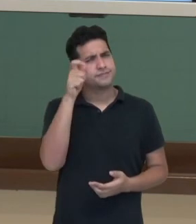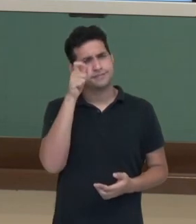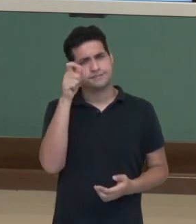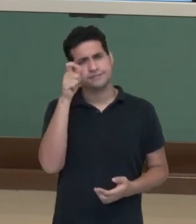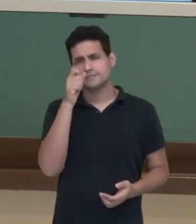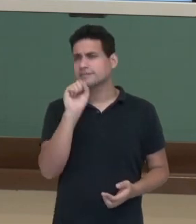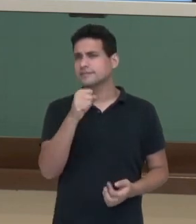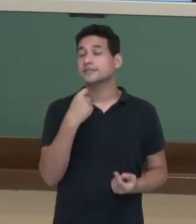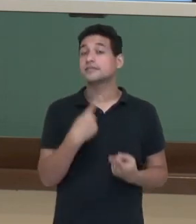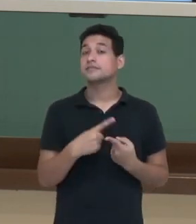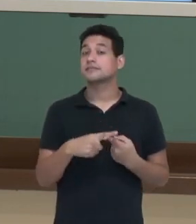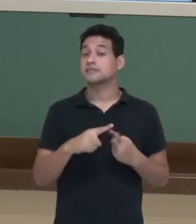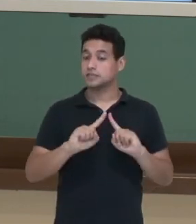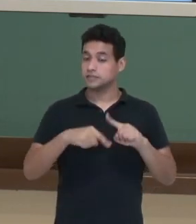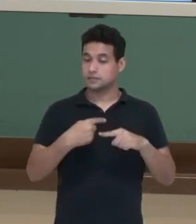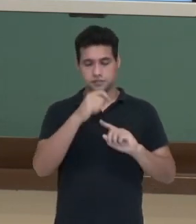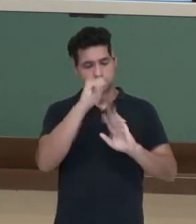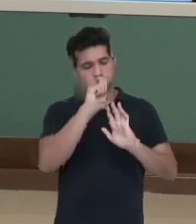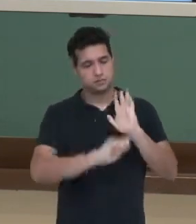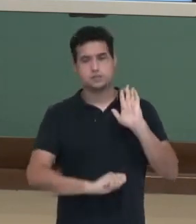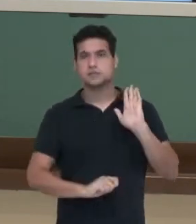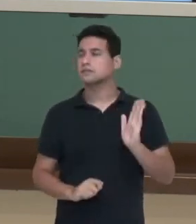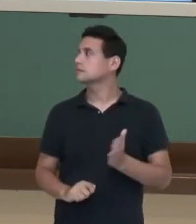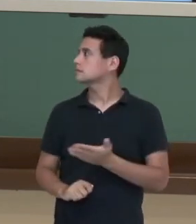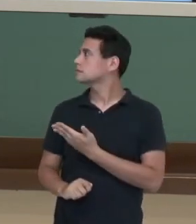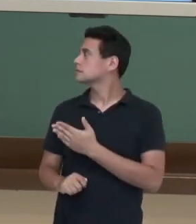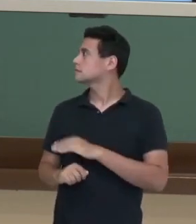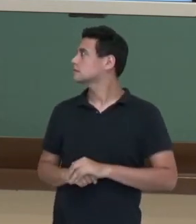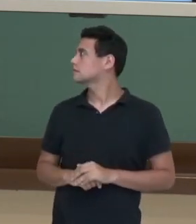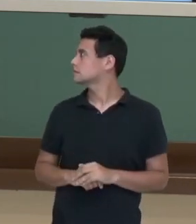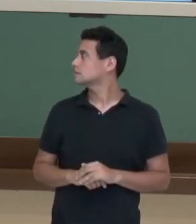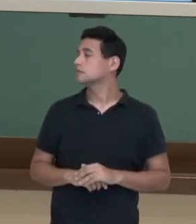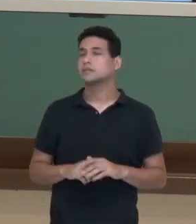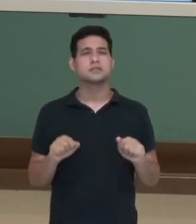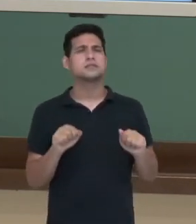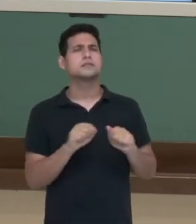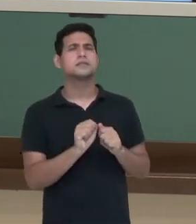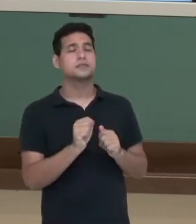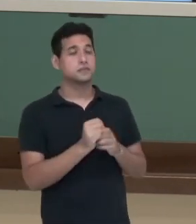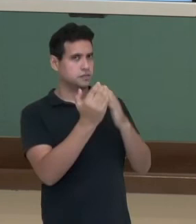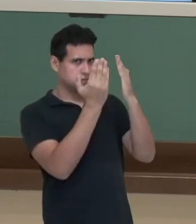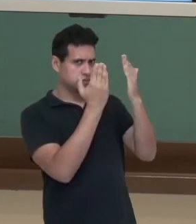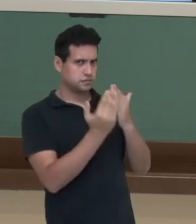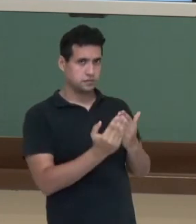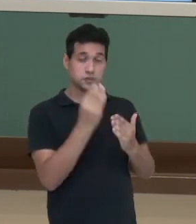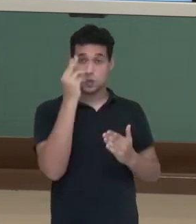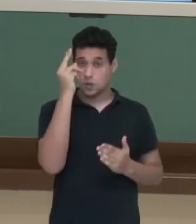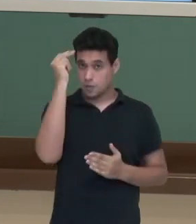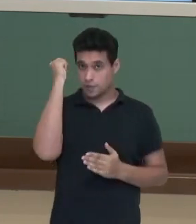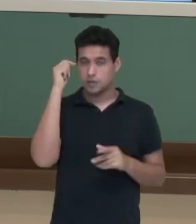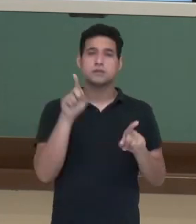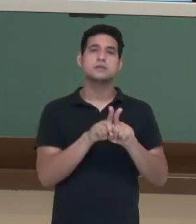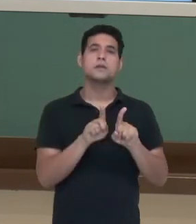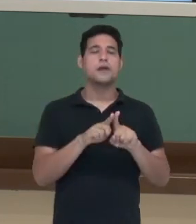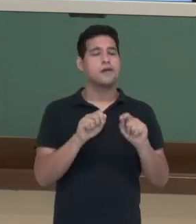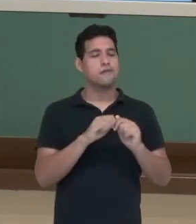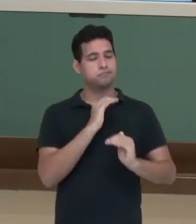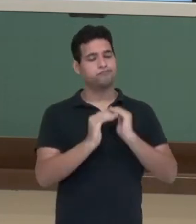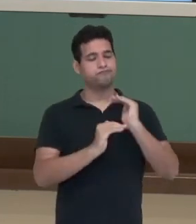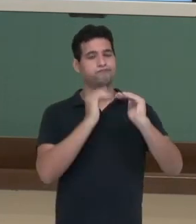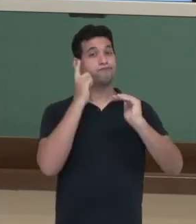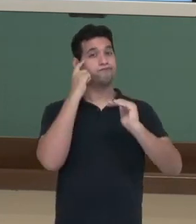Interessantíssimo, gente, porque a partir desse texto, ela faz uma comparação entre o cabelo e a construção,